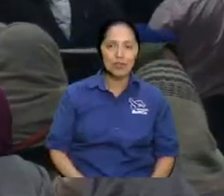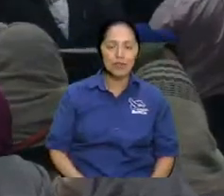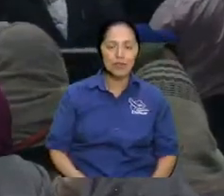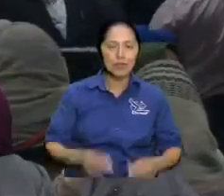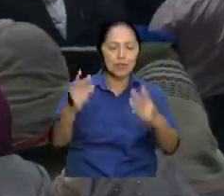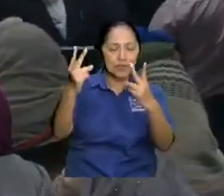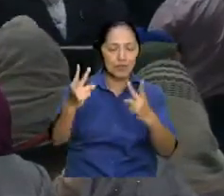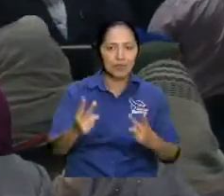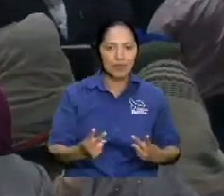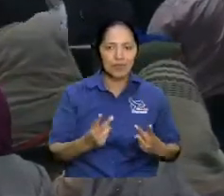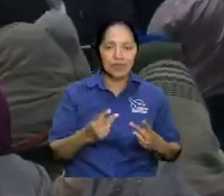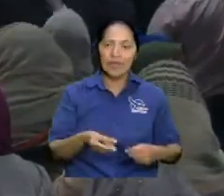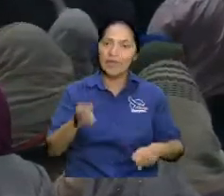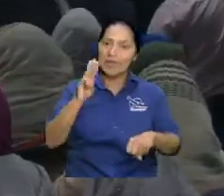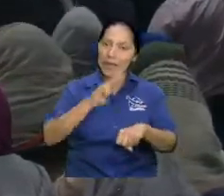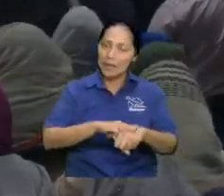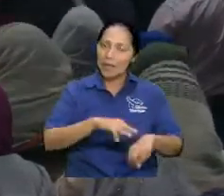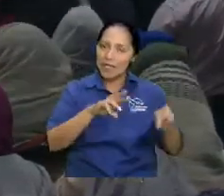viene, hermano.